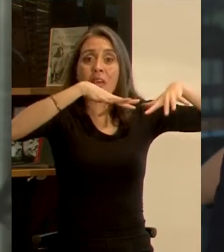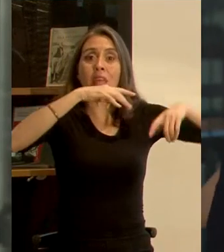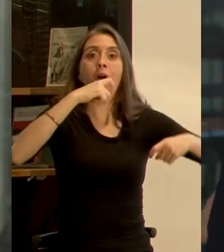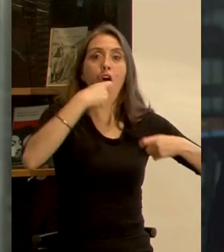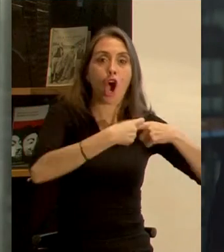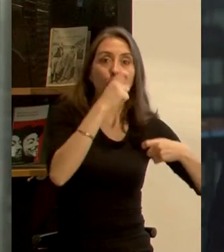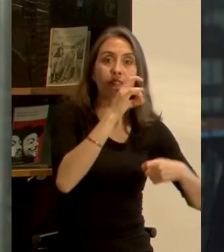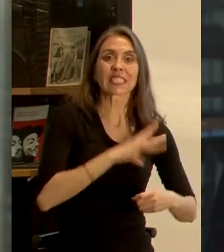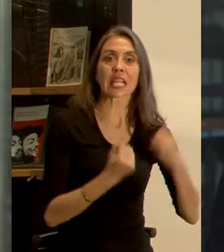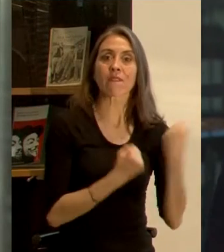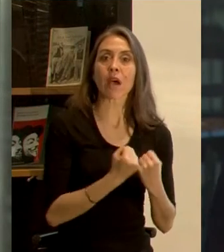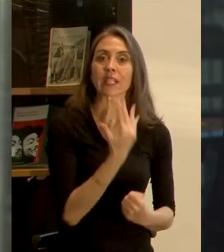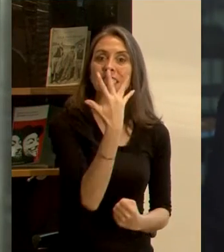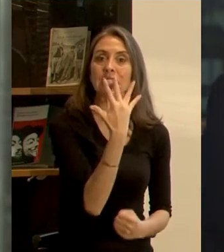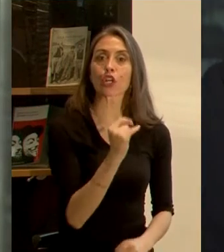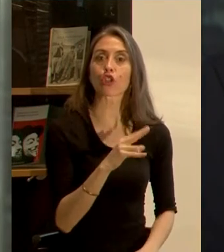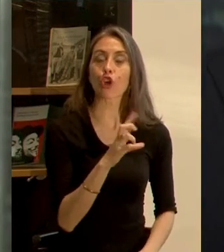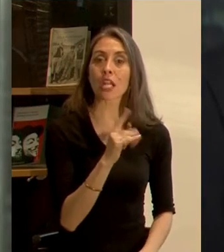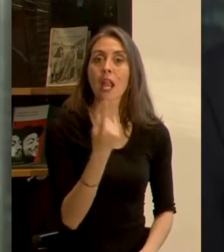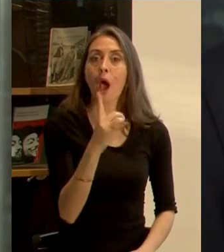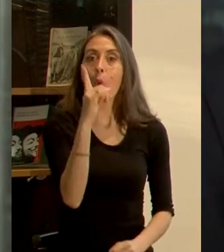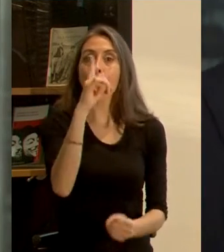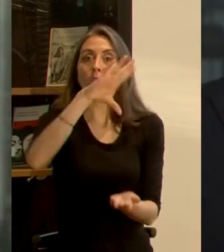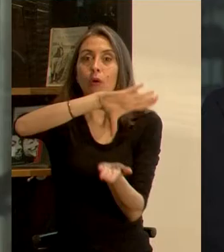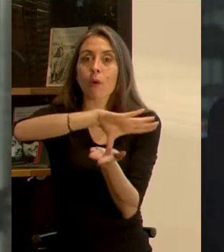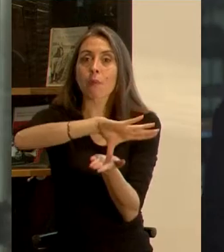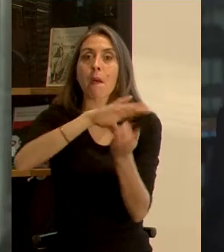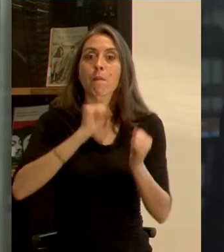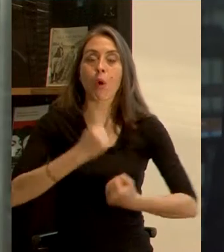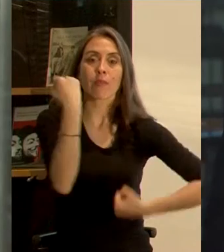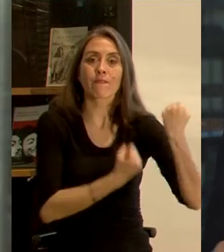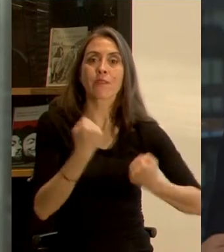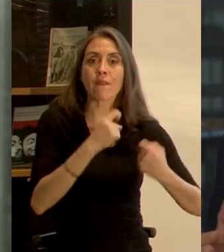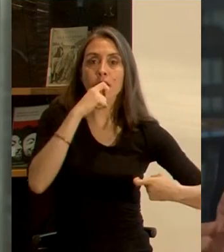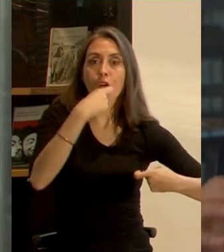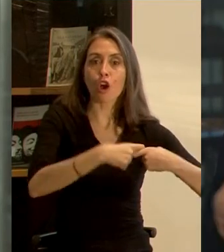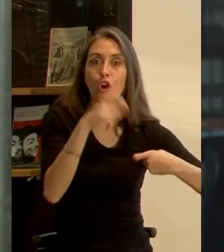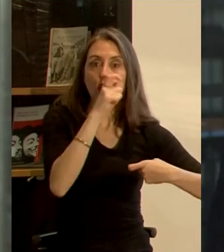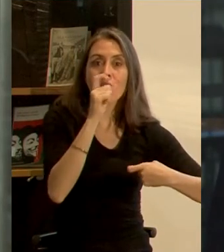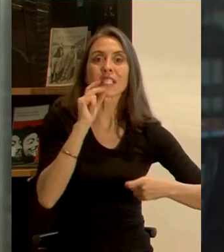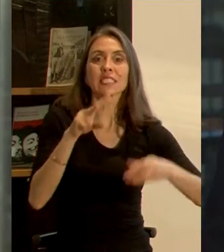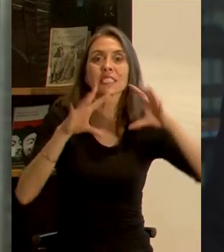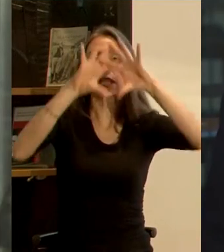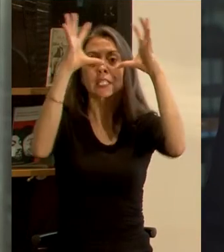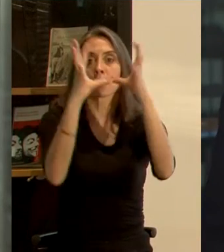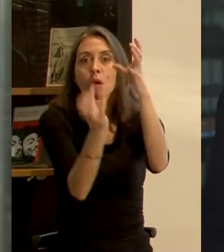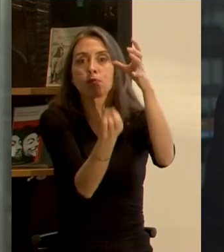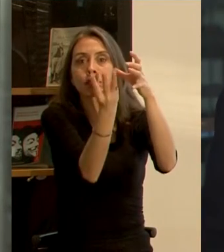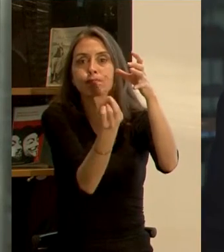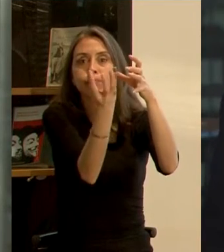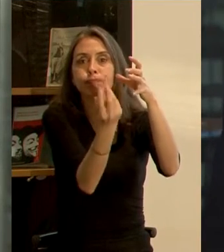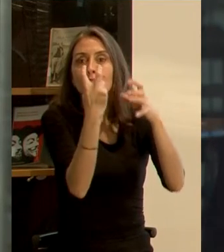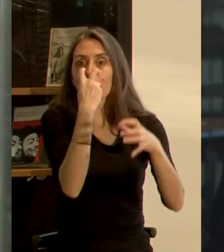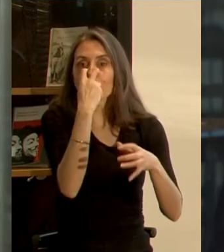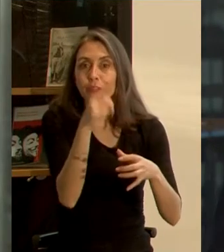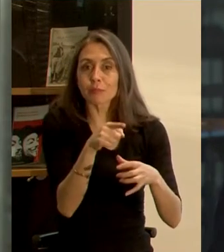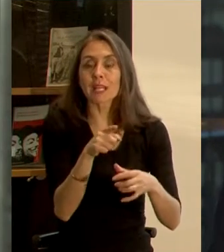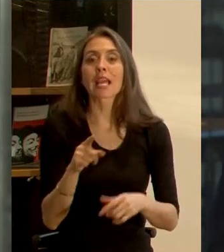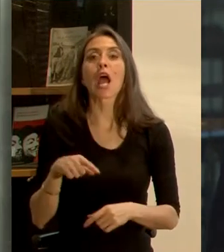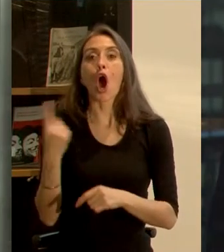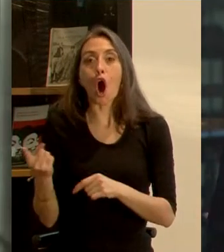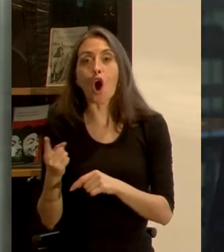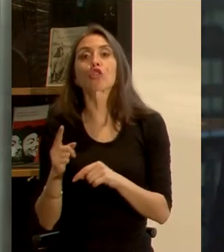5, pero Chile va a ser tal vez el único país que las va a poder producir sin huella de carbono. O si no, por ejemplo, el